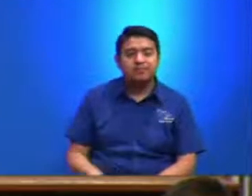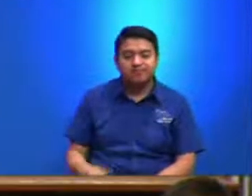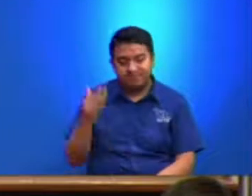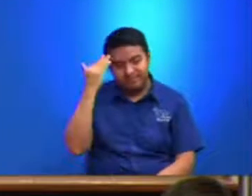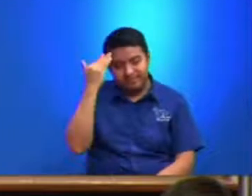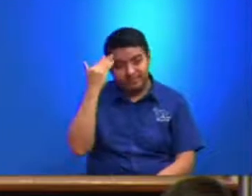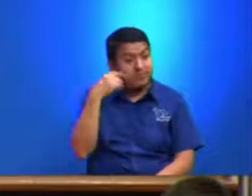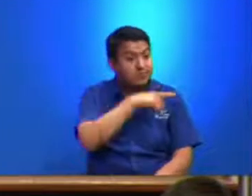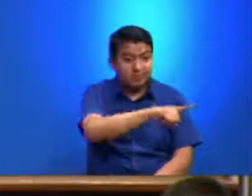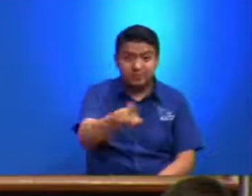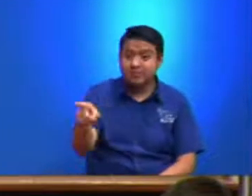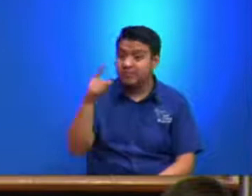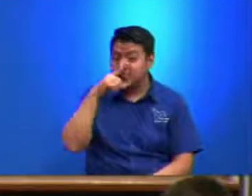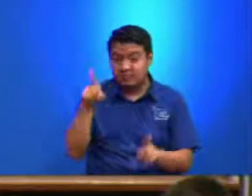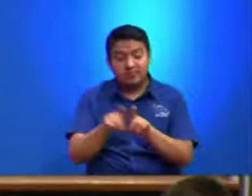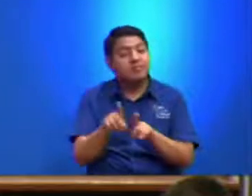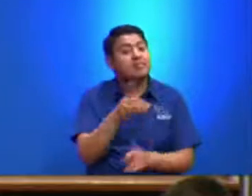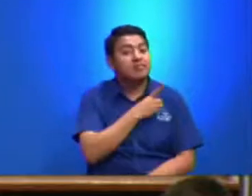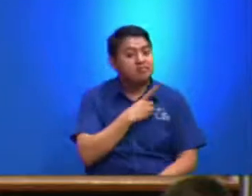también.